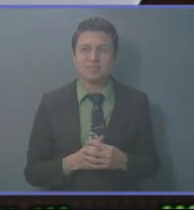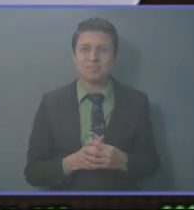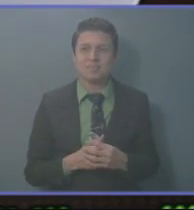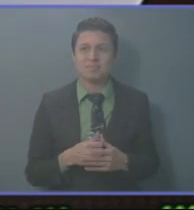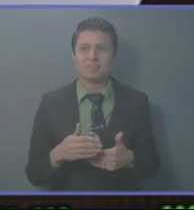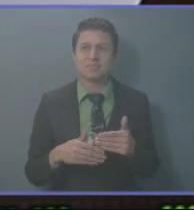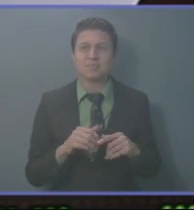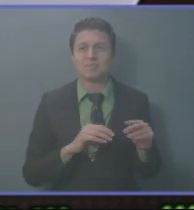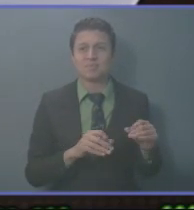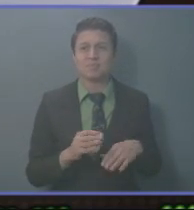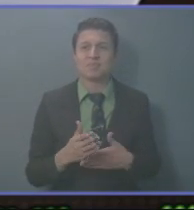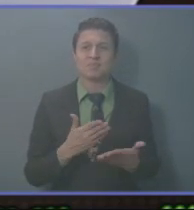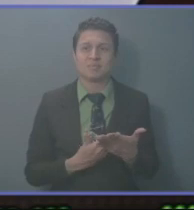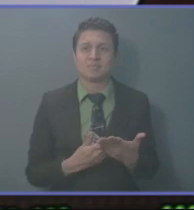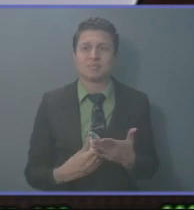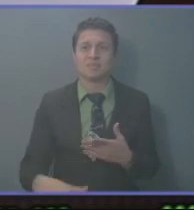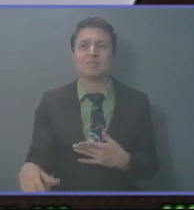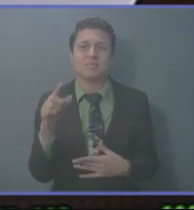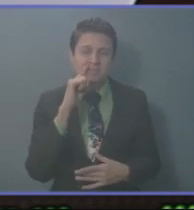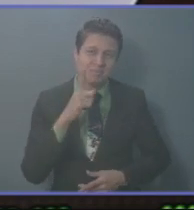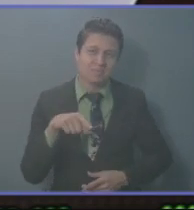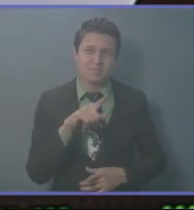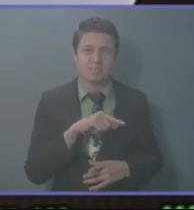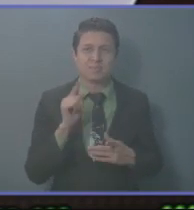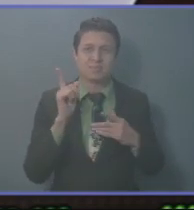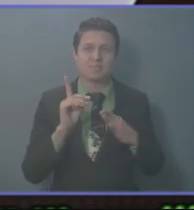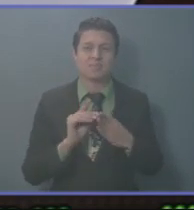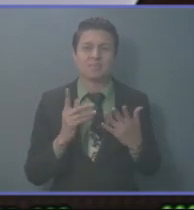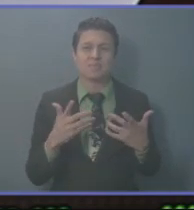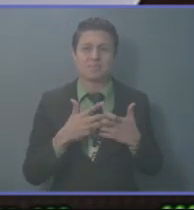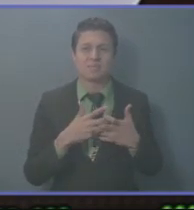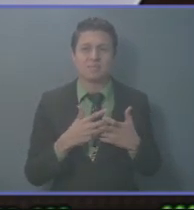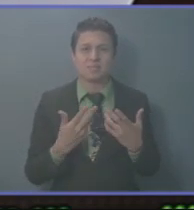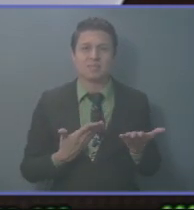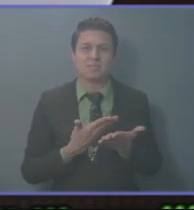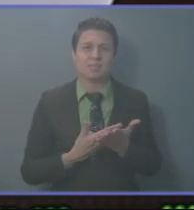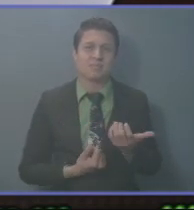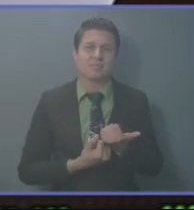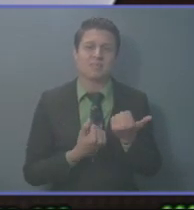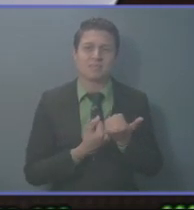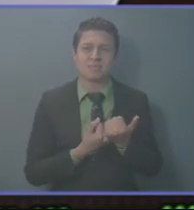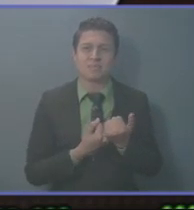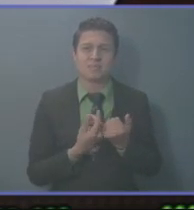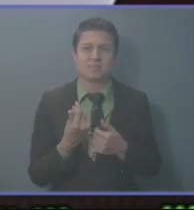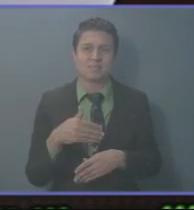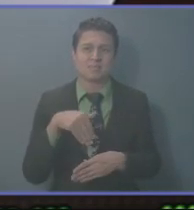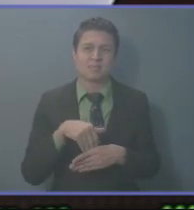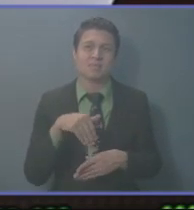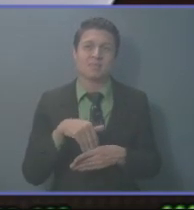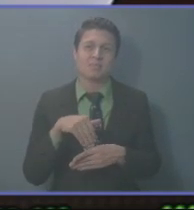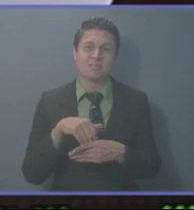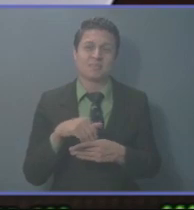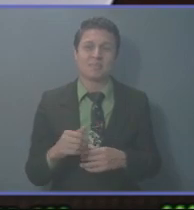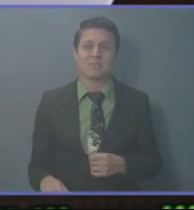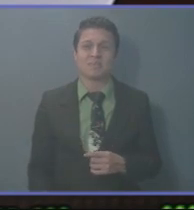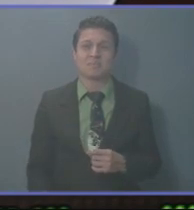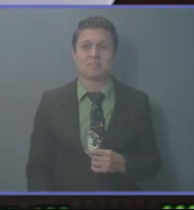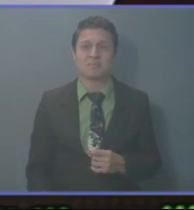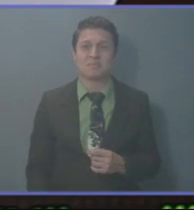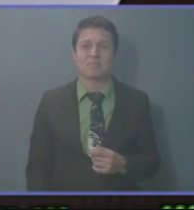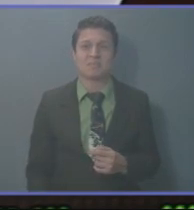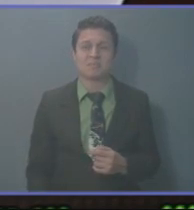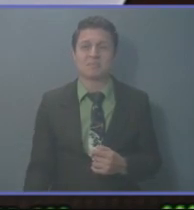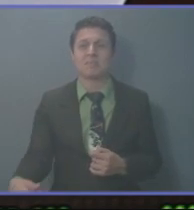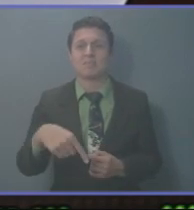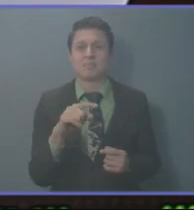primero contiene restricciones que en esa época se impusieron al banco hipotecario para garantizar sus operaciones y mantenerlo